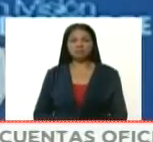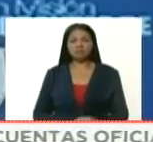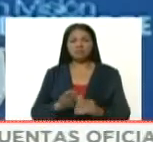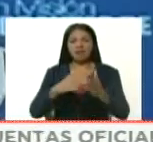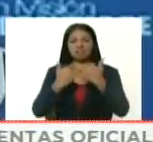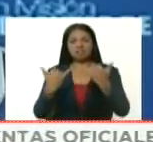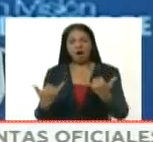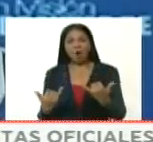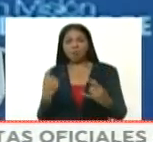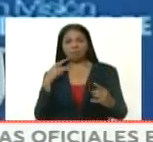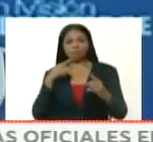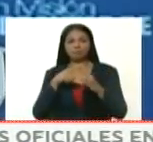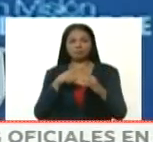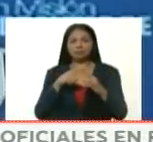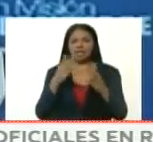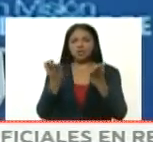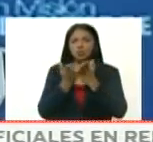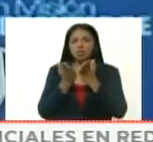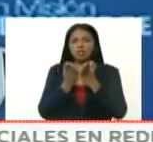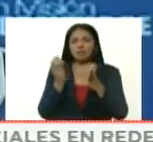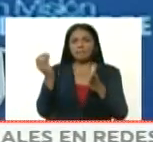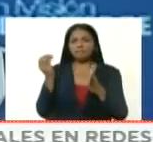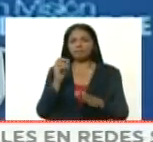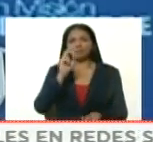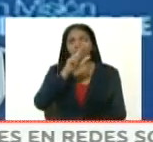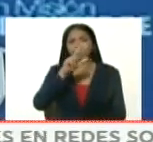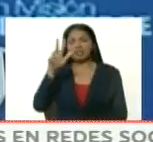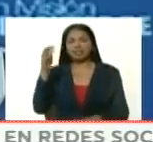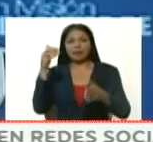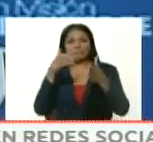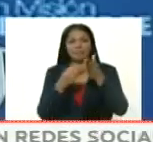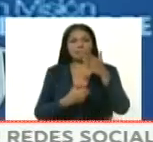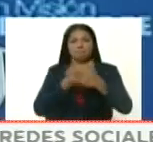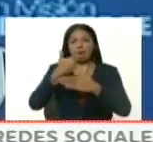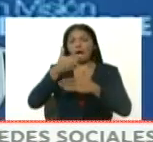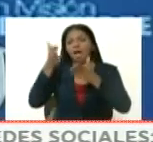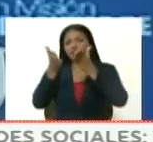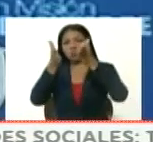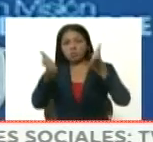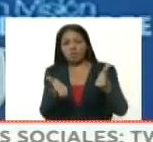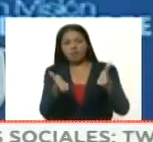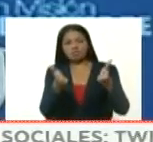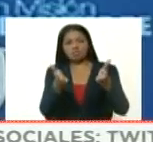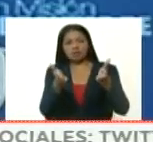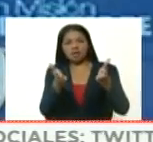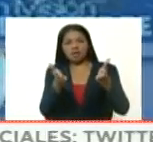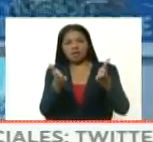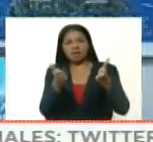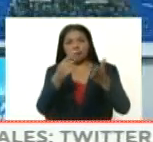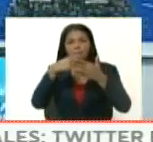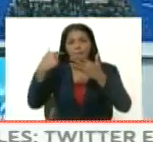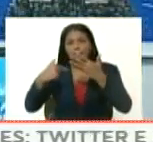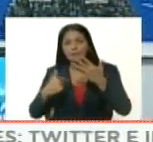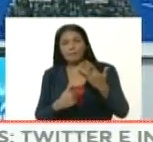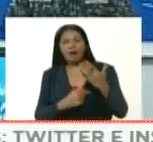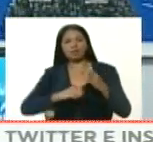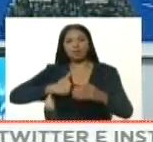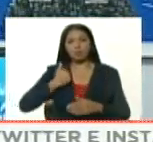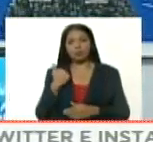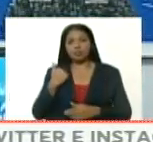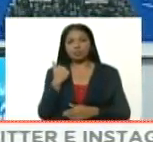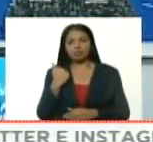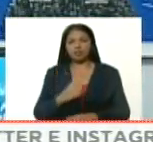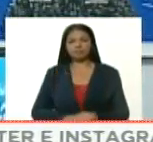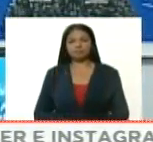Actualmente están cursando estudios más de 33.000 estudiantes para las carreras de policía,